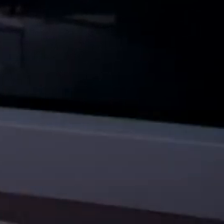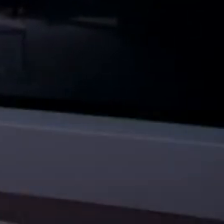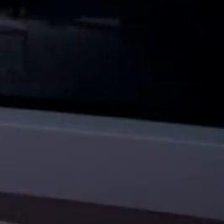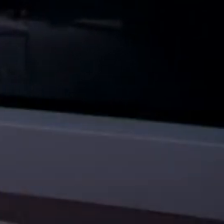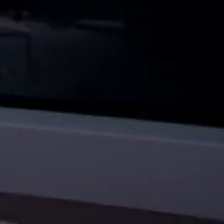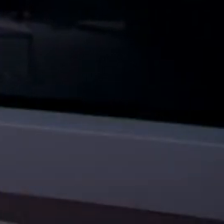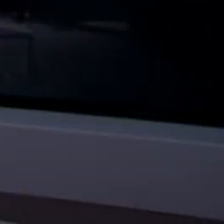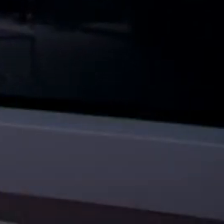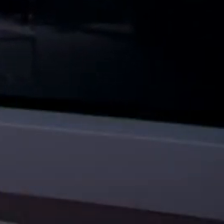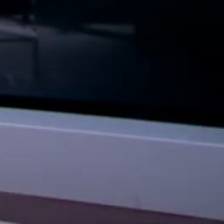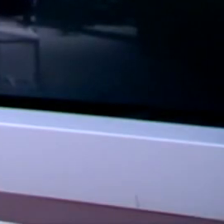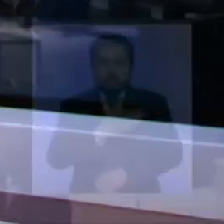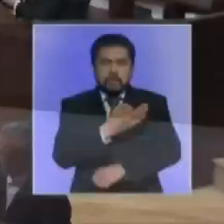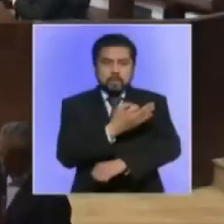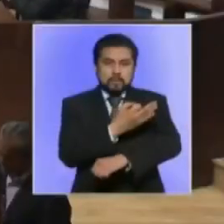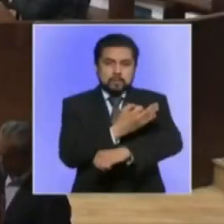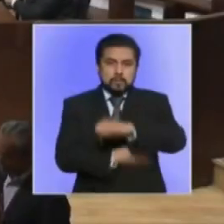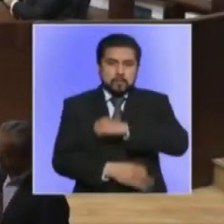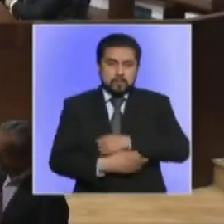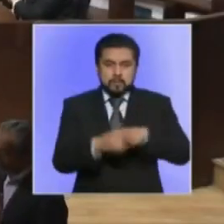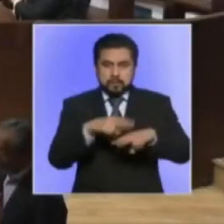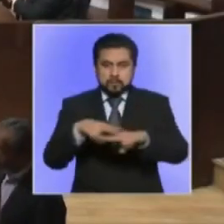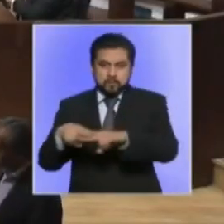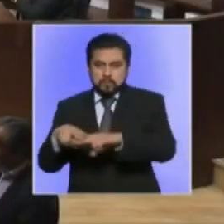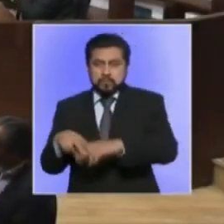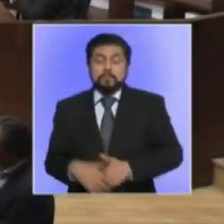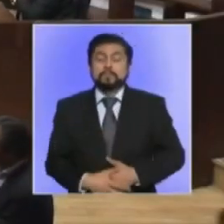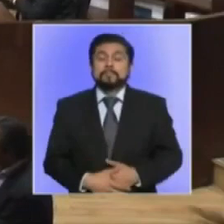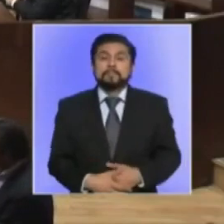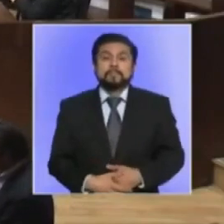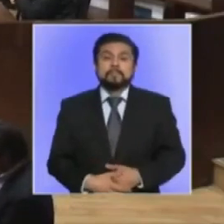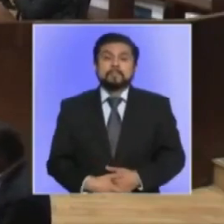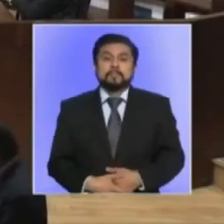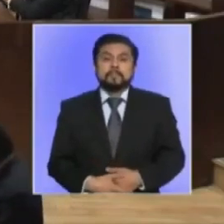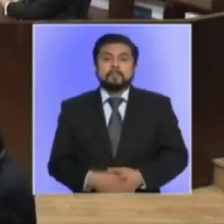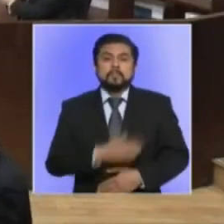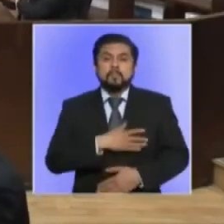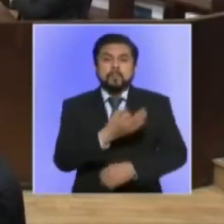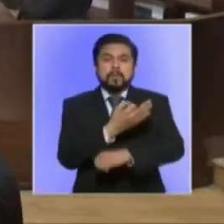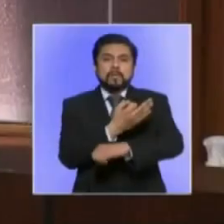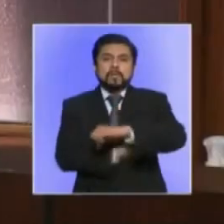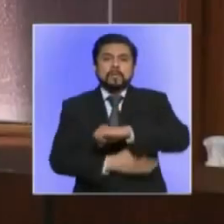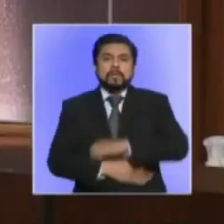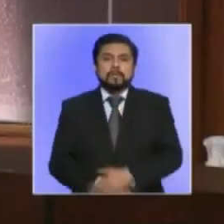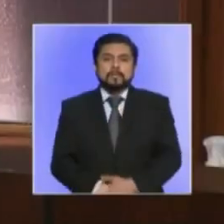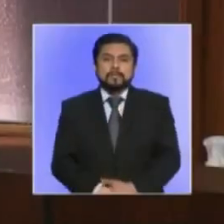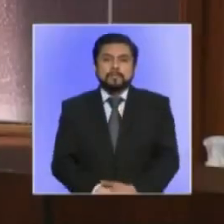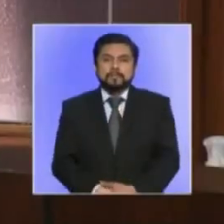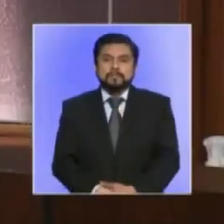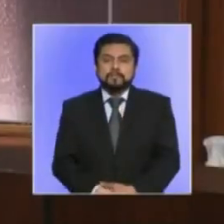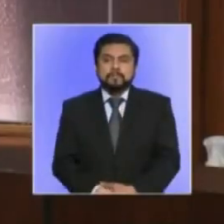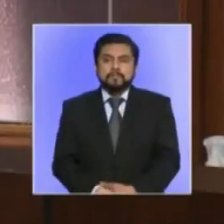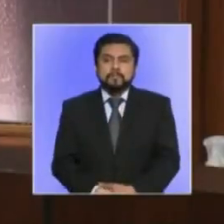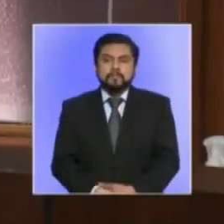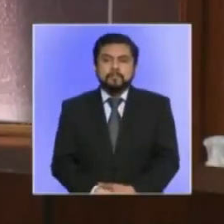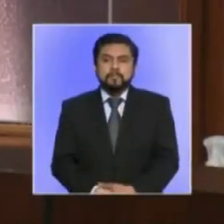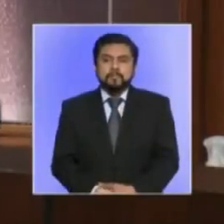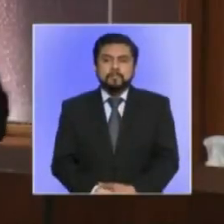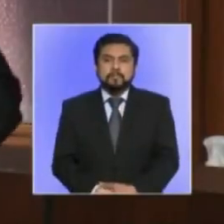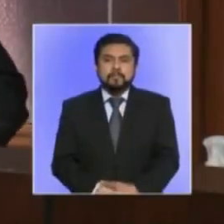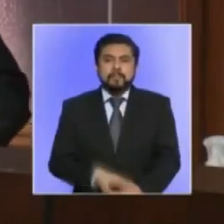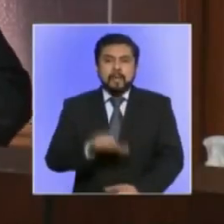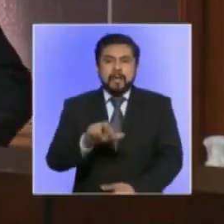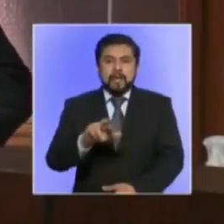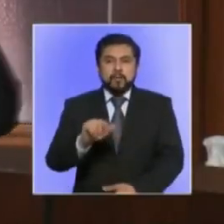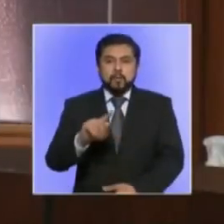El Tribunal Electoral del Poder Judicial de la Federación prevé amonestar públicamente a los diputados Ignacio Mier de Morena, Carlos Puente del Partido